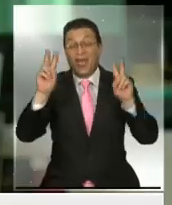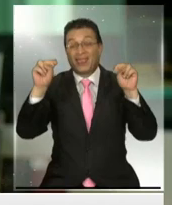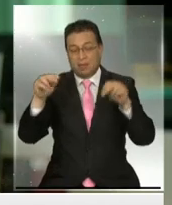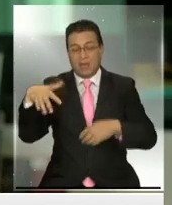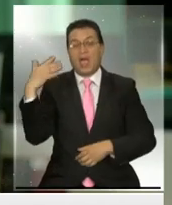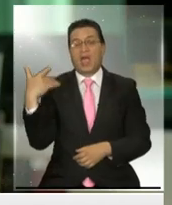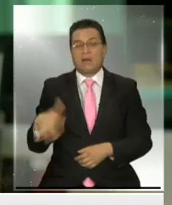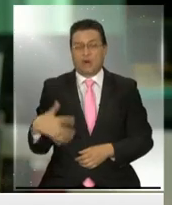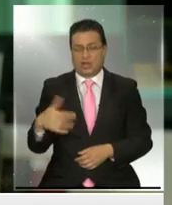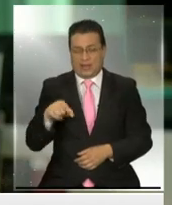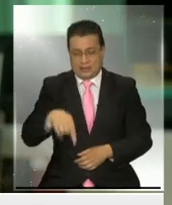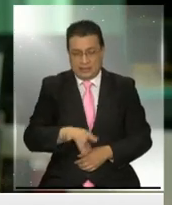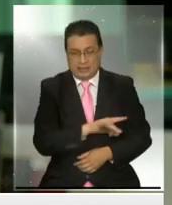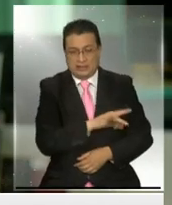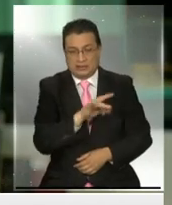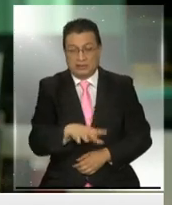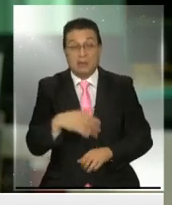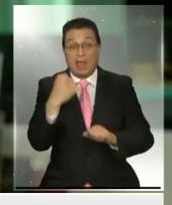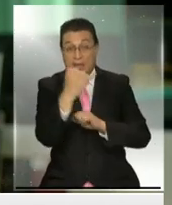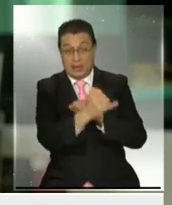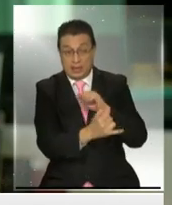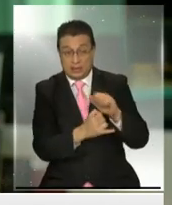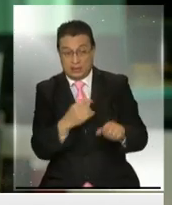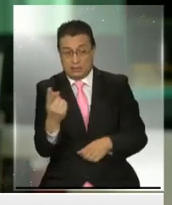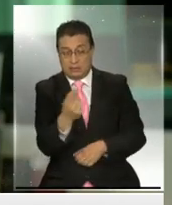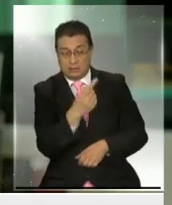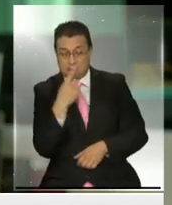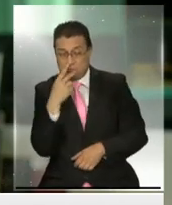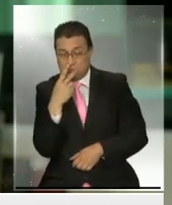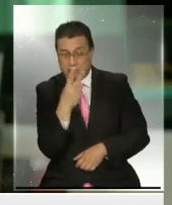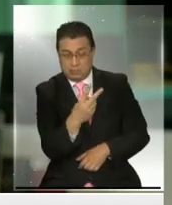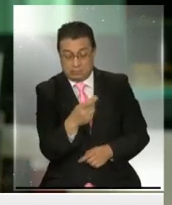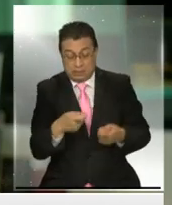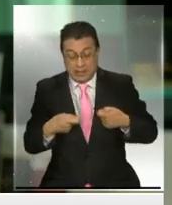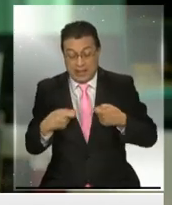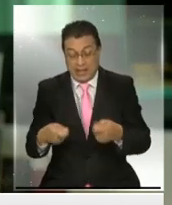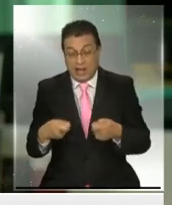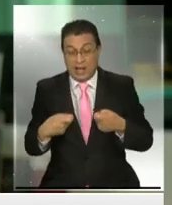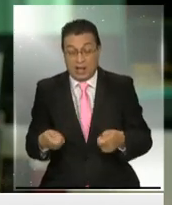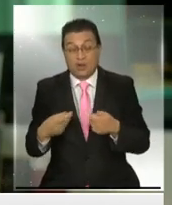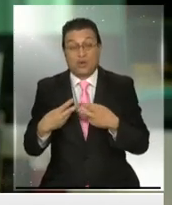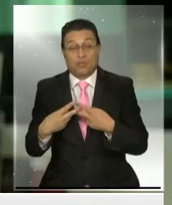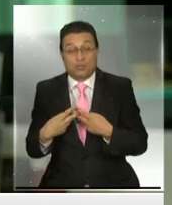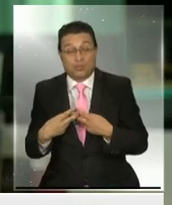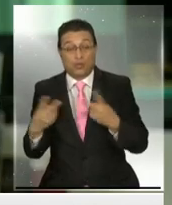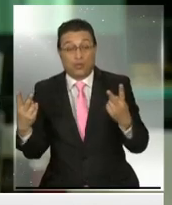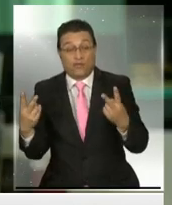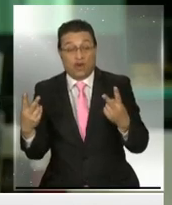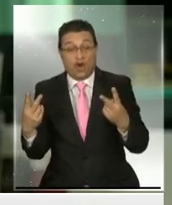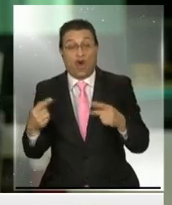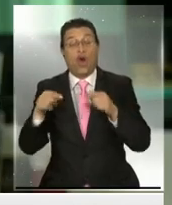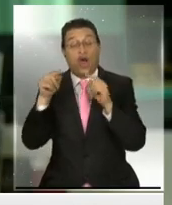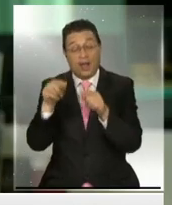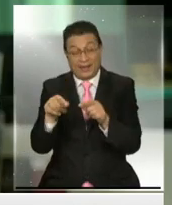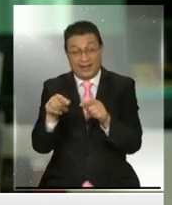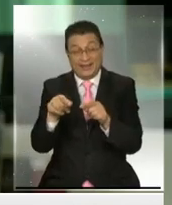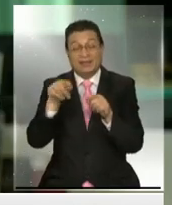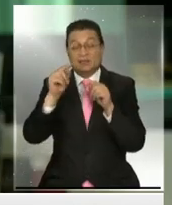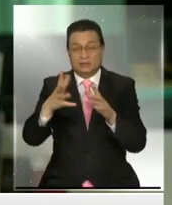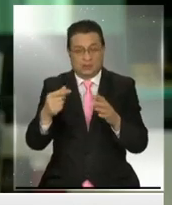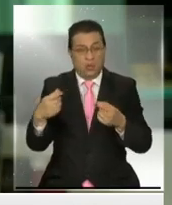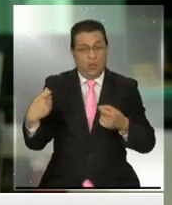en chile y es que internacionalmente se ve es que el gasto público si bien no es alto